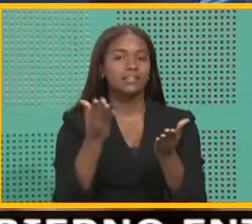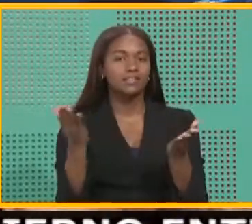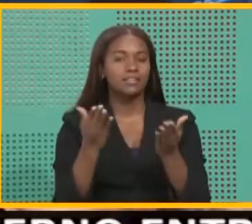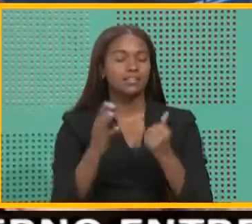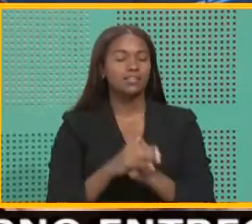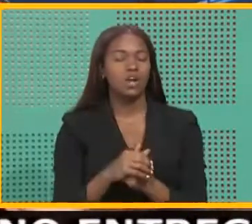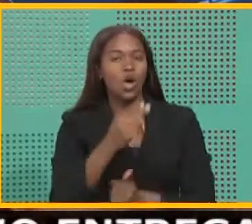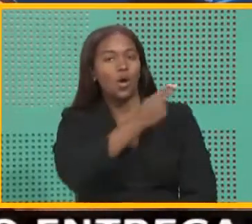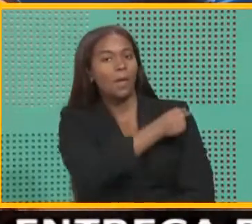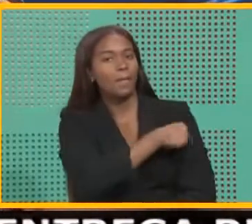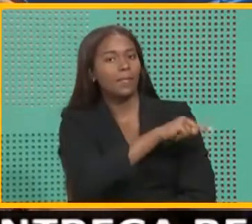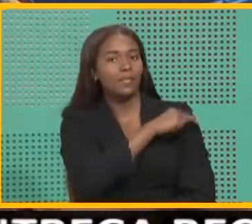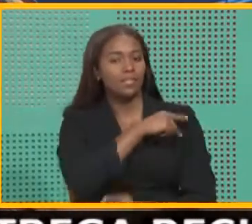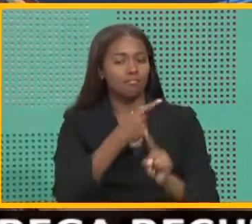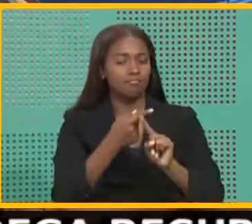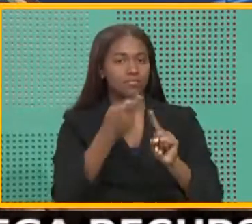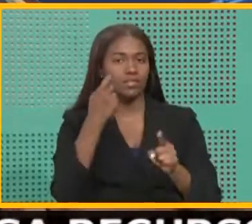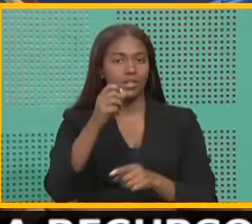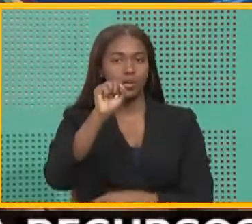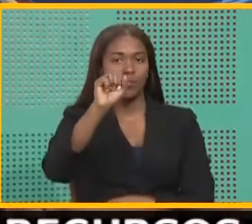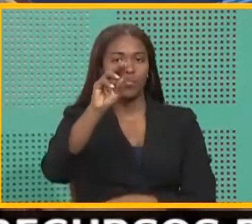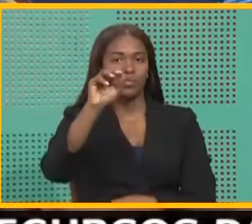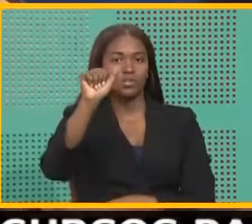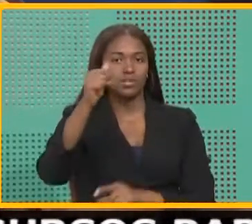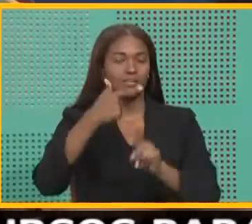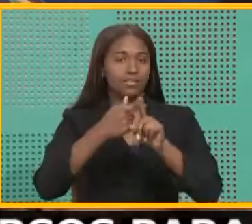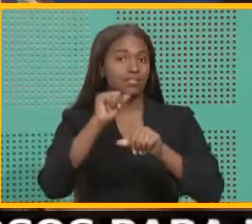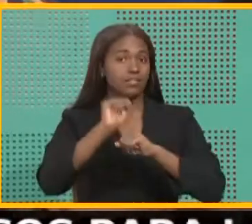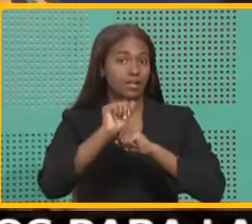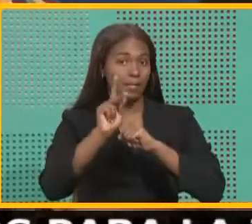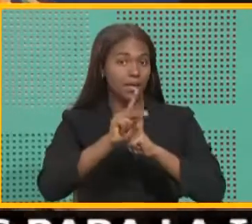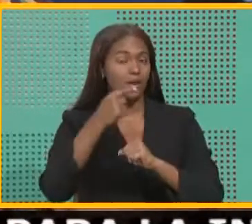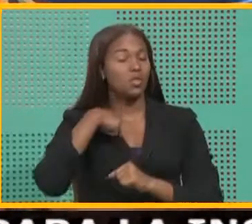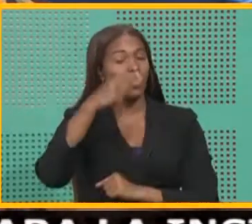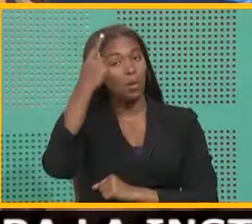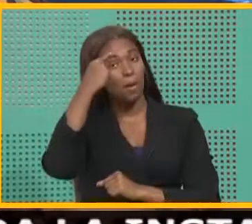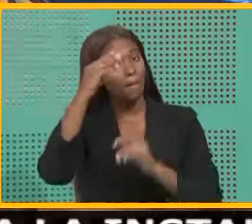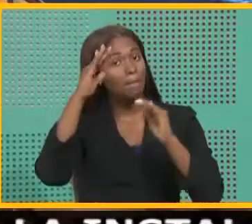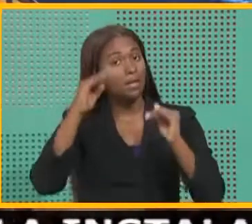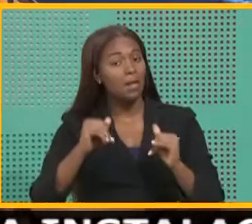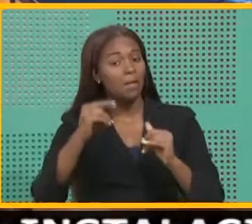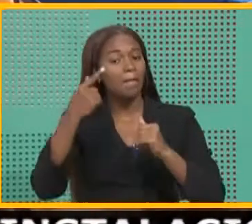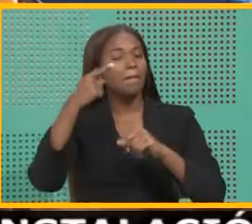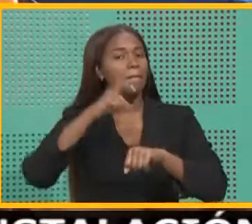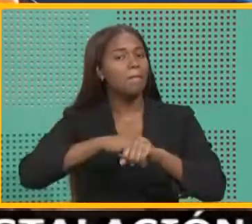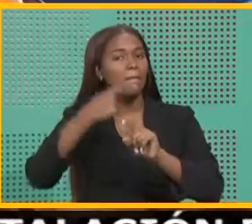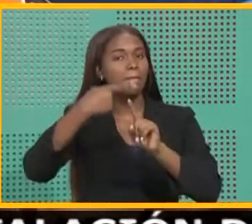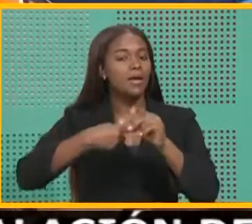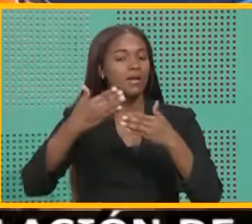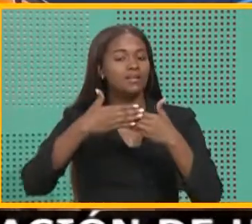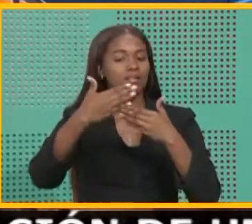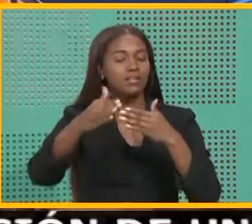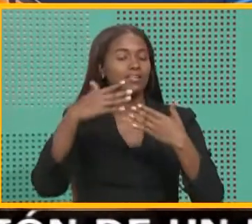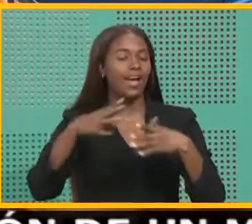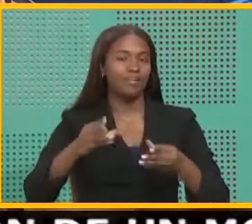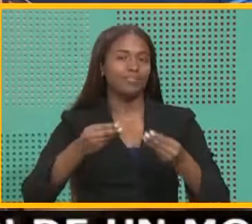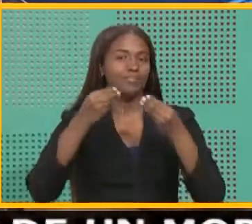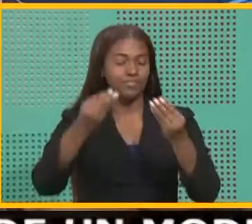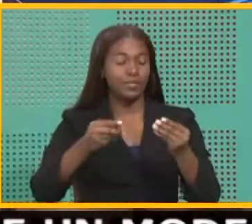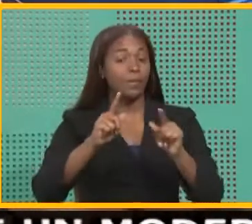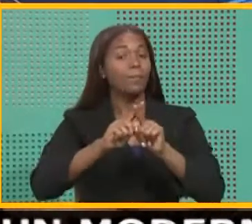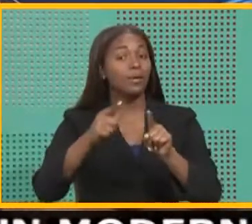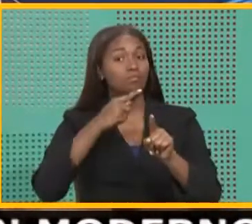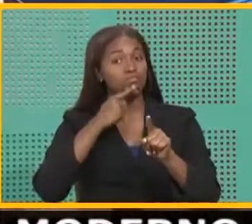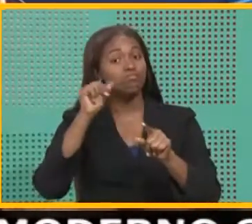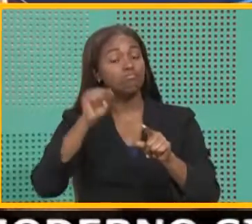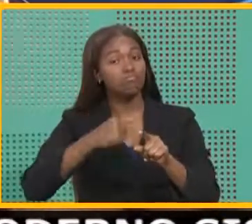y el Hospital Musa de San Pedro de Macorís también esperemos que en los primeros meses del próximo año también sean entregados. Pero sí,